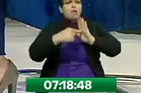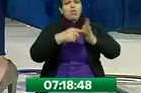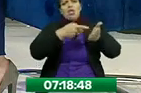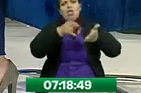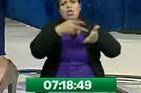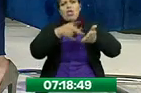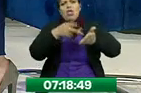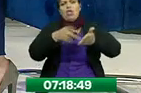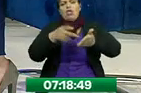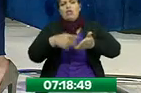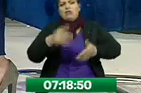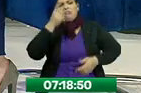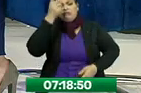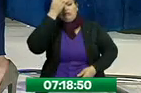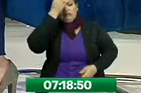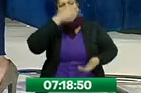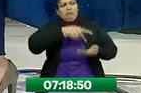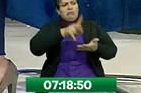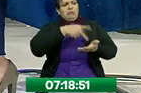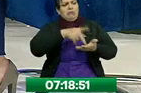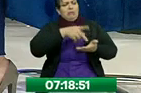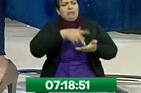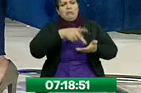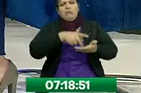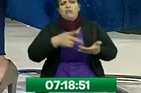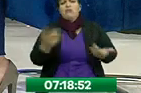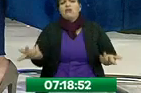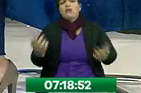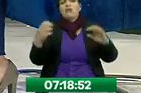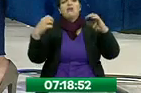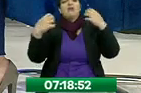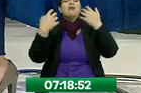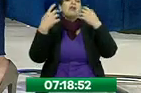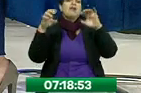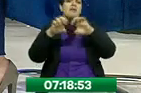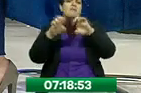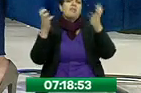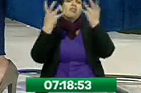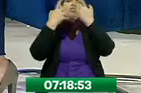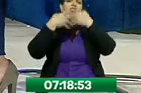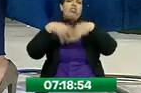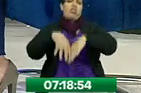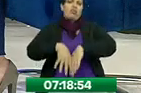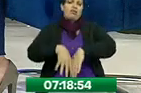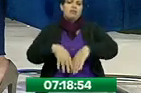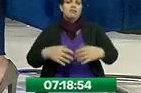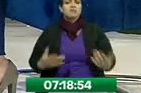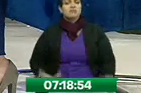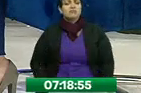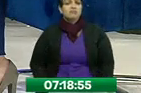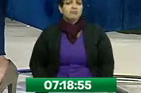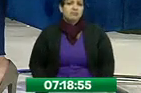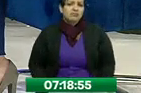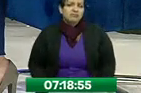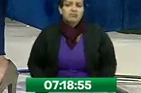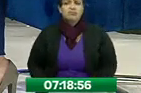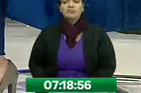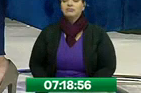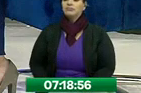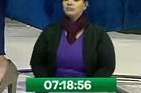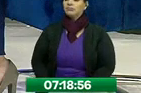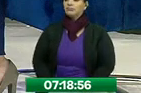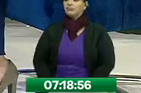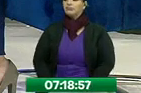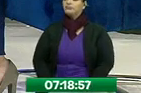En ese sentido, ¿cuál es la postura de Creo y cuáles son las disposiciones que en esa línea van a cumplir